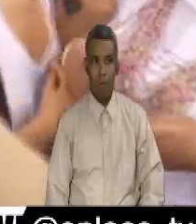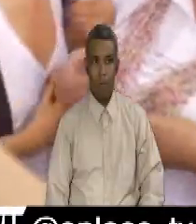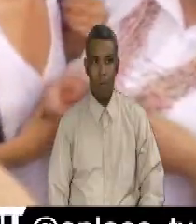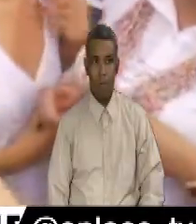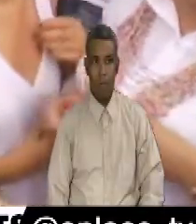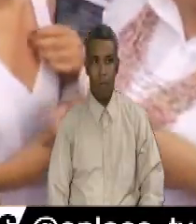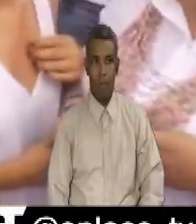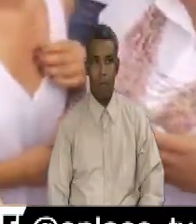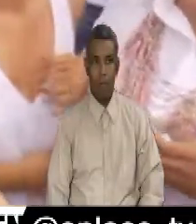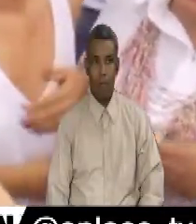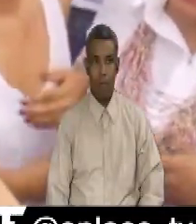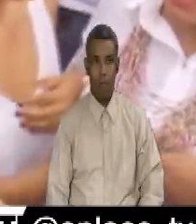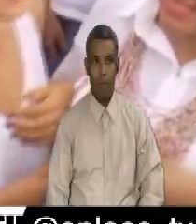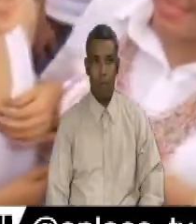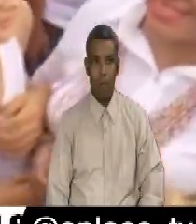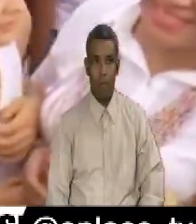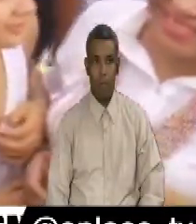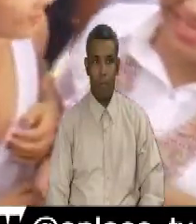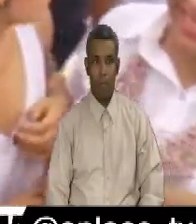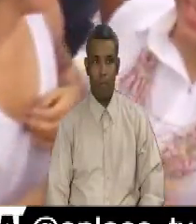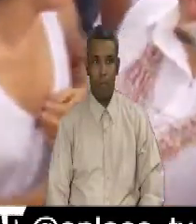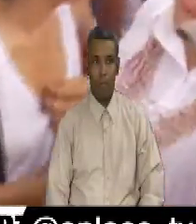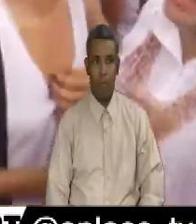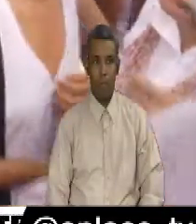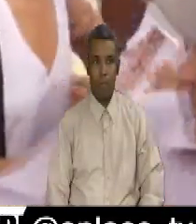Hacía rato, ¿qué más? ¿Qué tal, César?